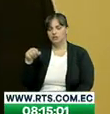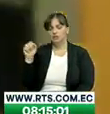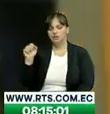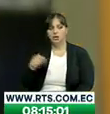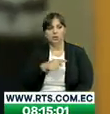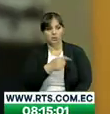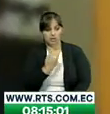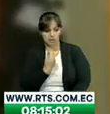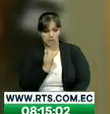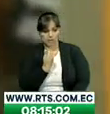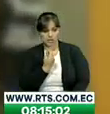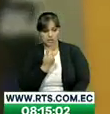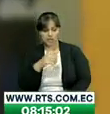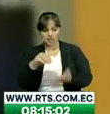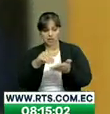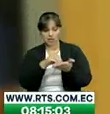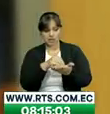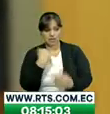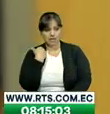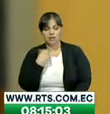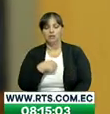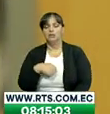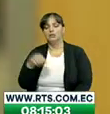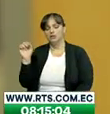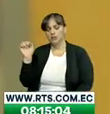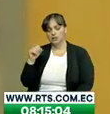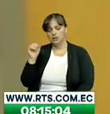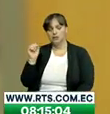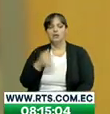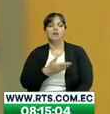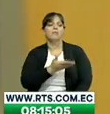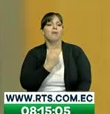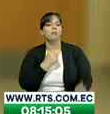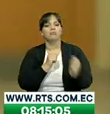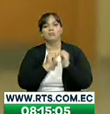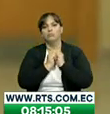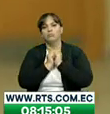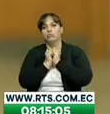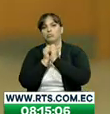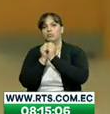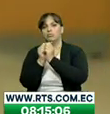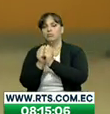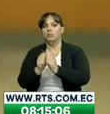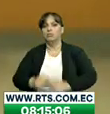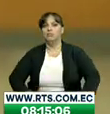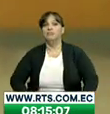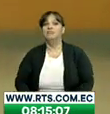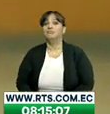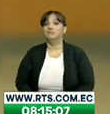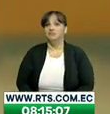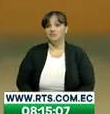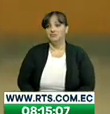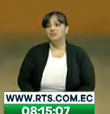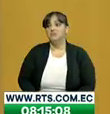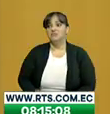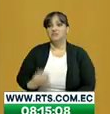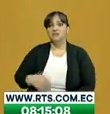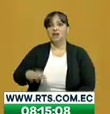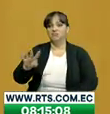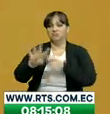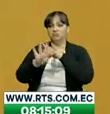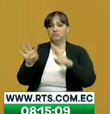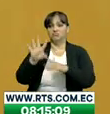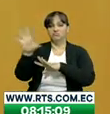en la audiencia de procedimiento directo hubo sentencia condenatoria la ciudadana fue sentenciada tres años y también otro